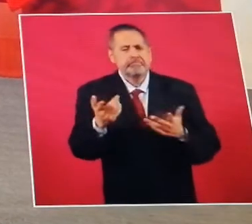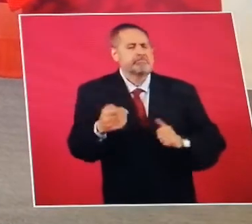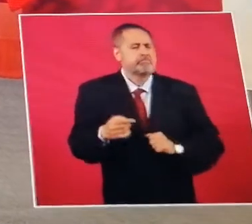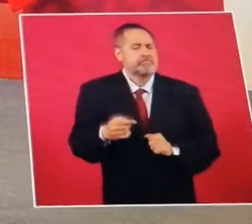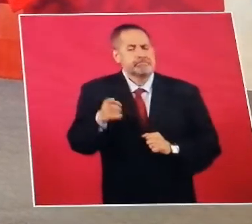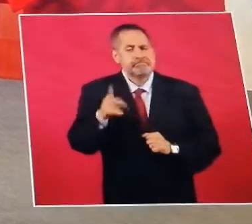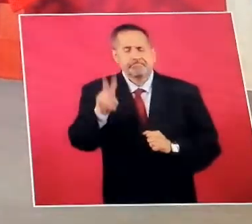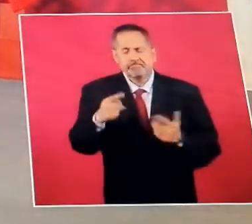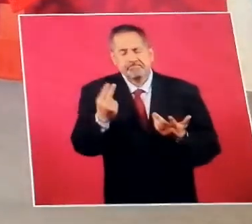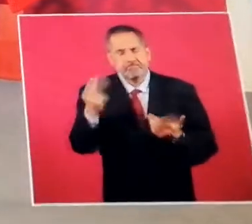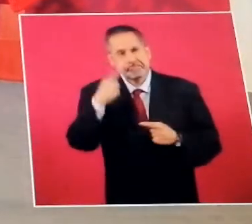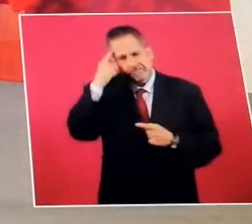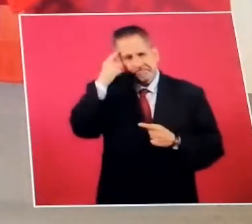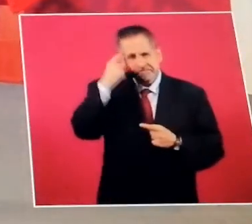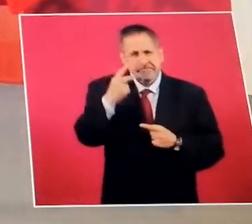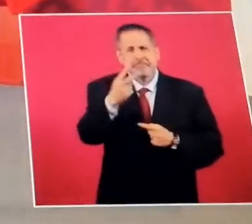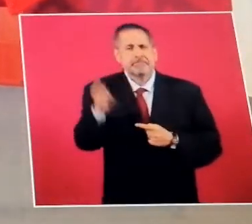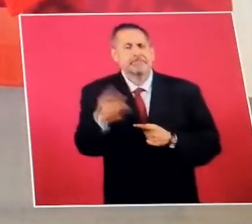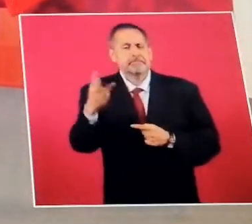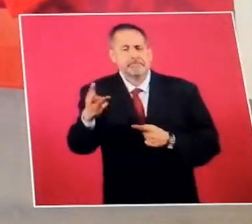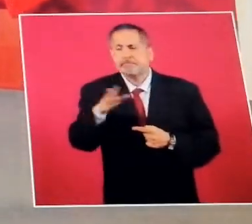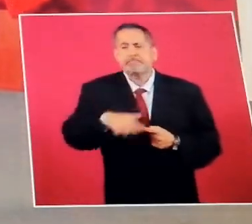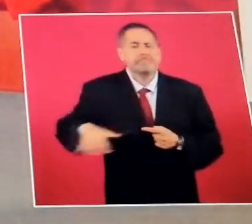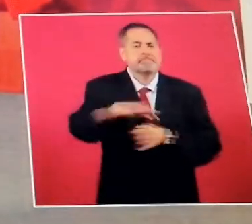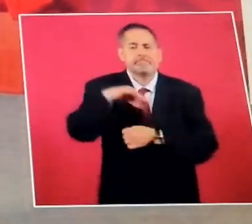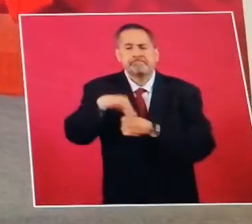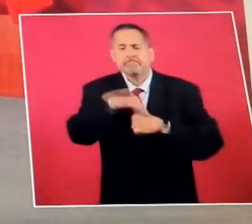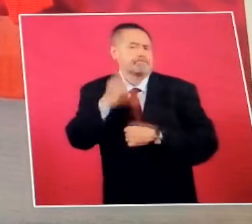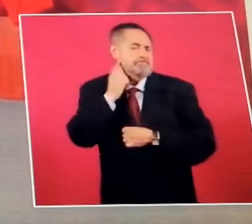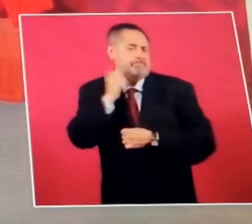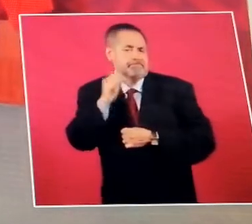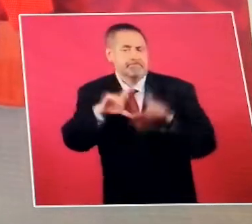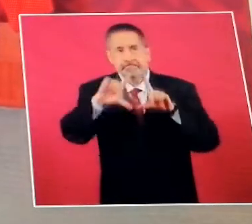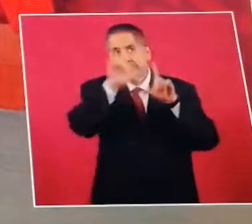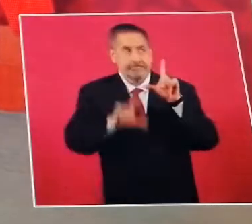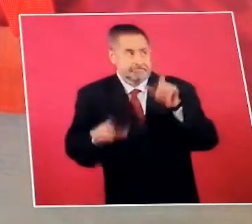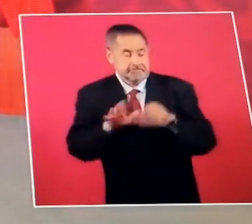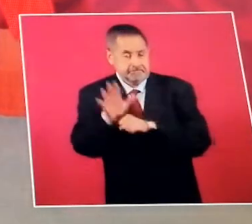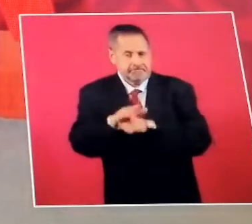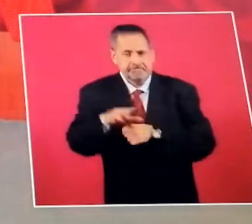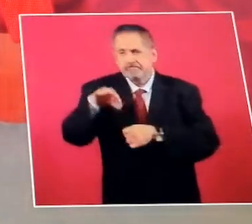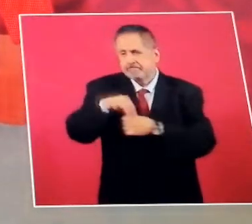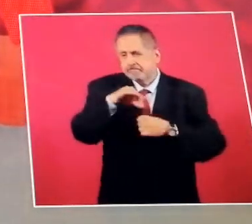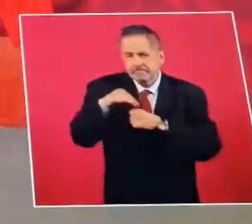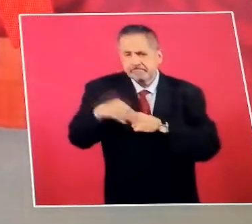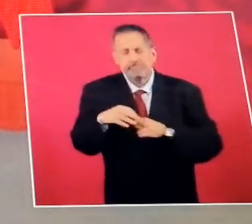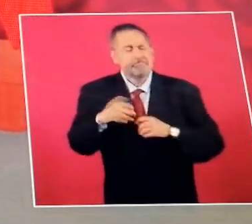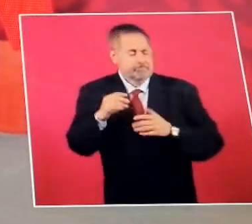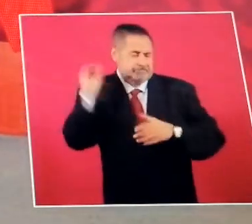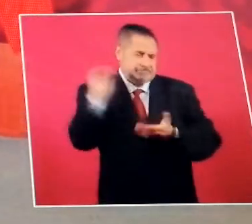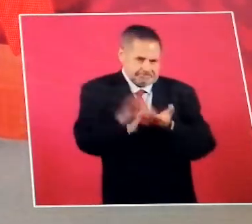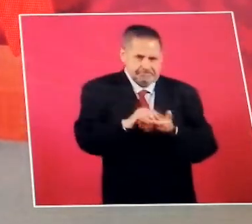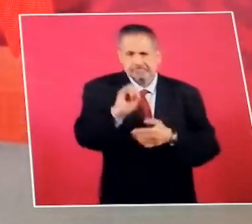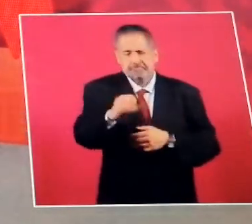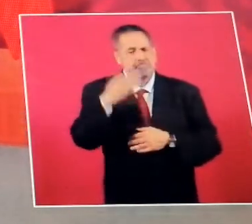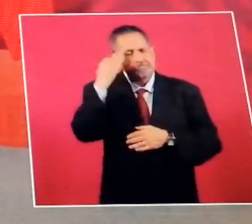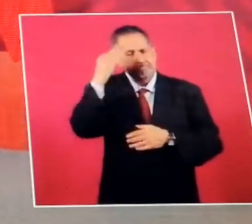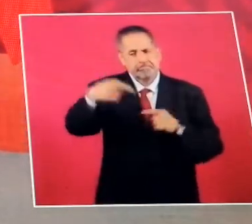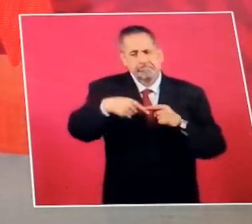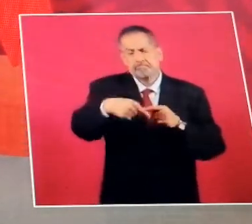se necesitaban 2/3 partes de los votos, que se diera un tiempo